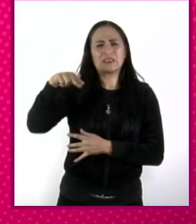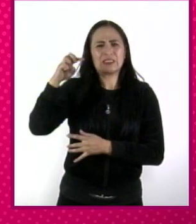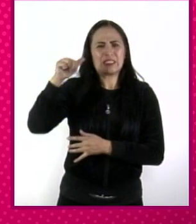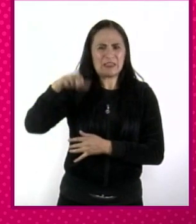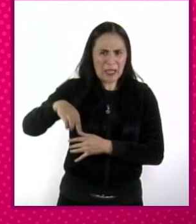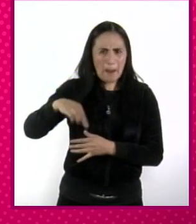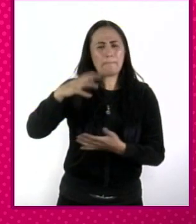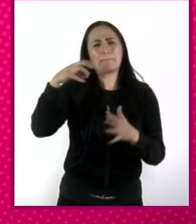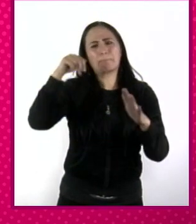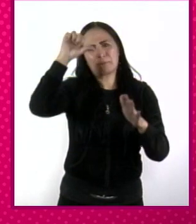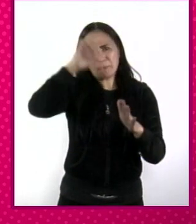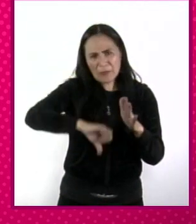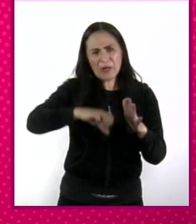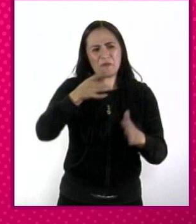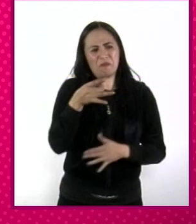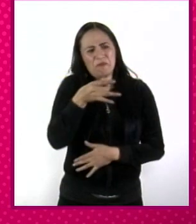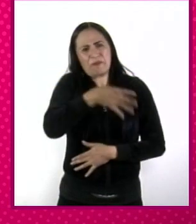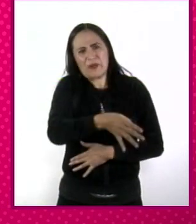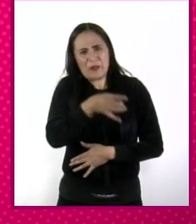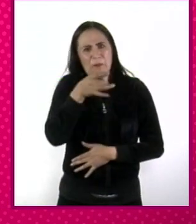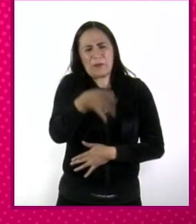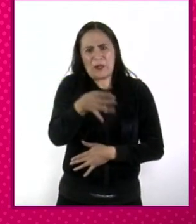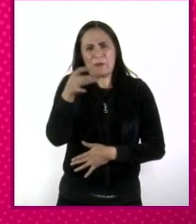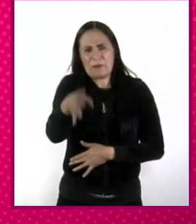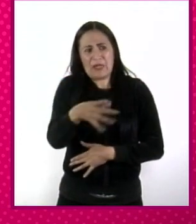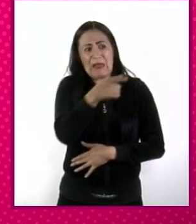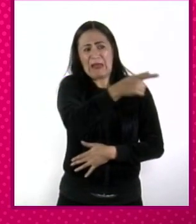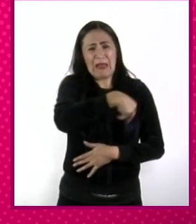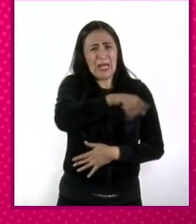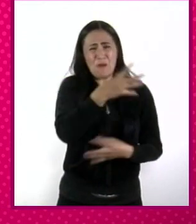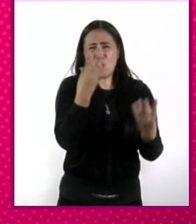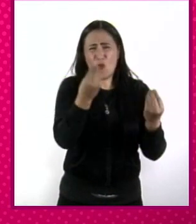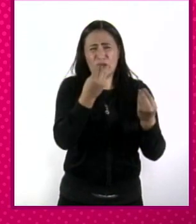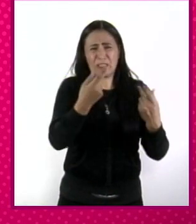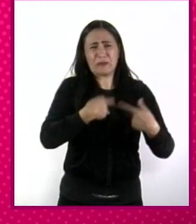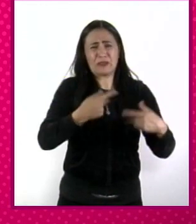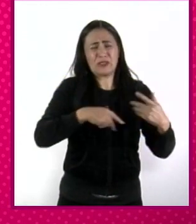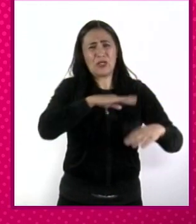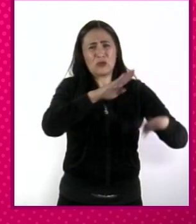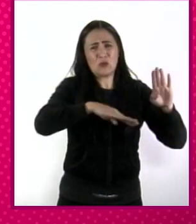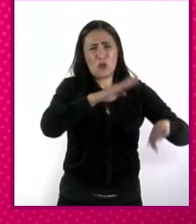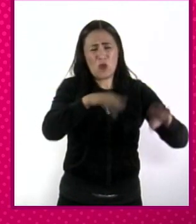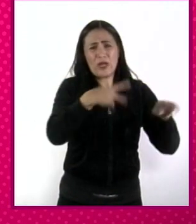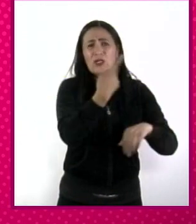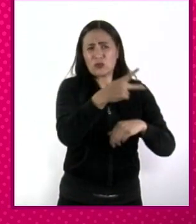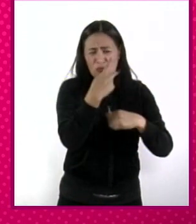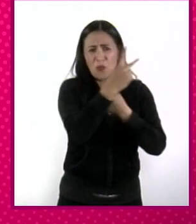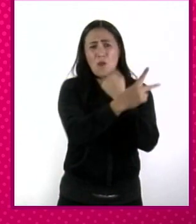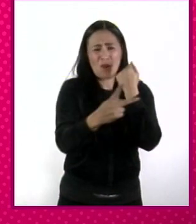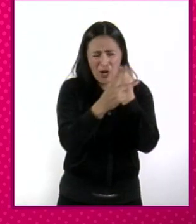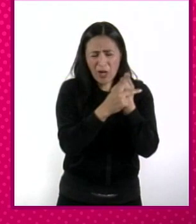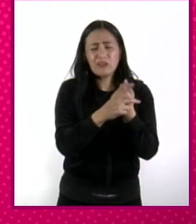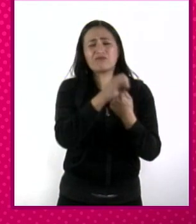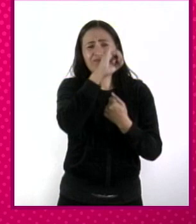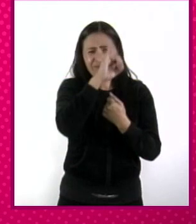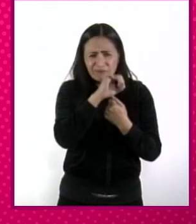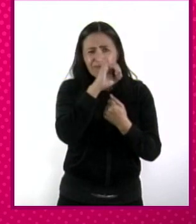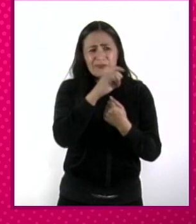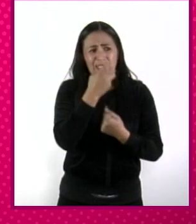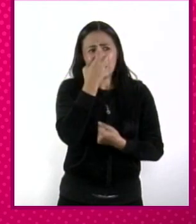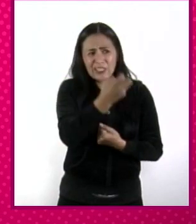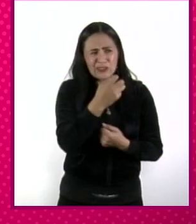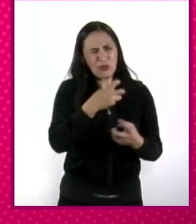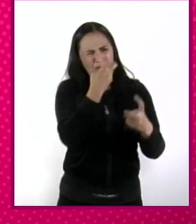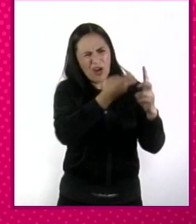derrotado, con una enorme cantidad de víctimas humanas, una crisis política en su propio país que cuestiona esa locura de haberse